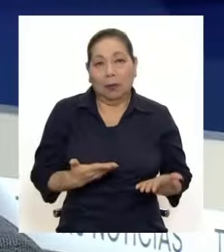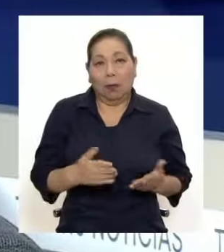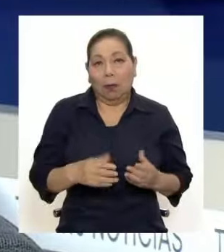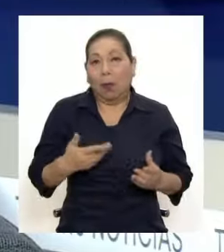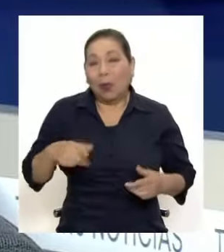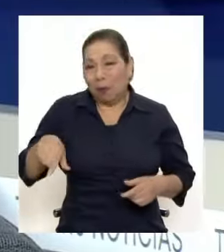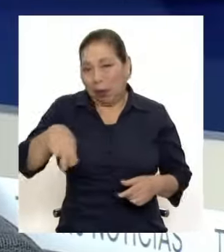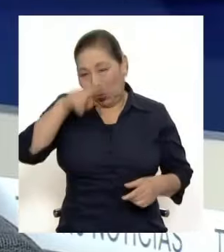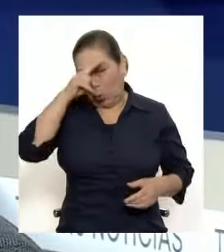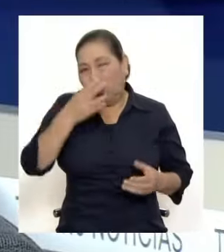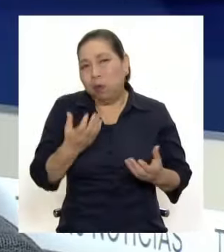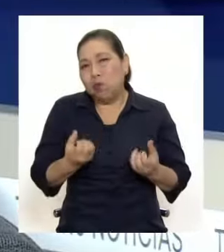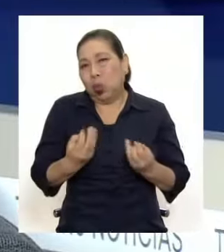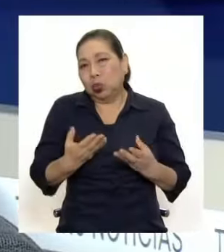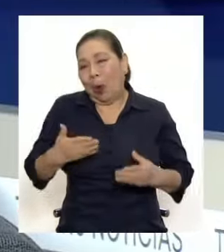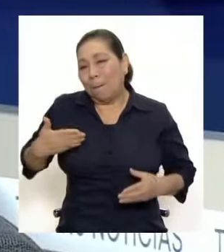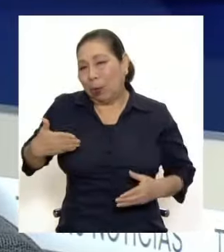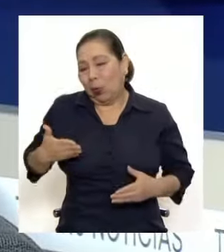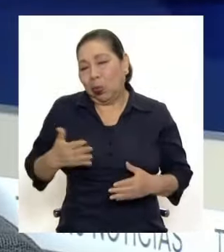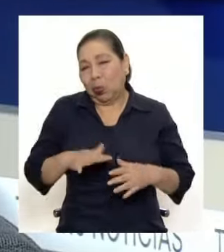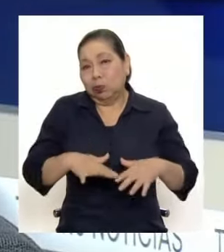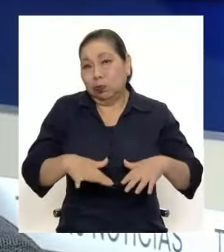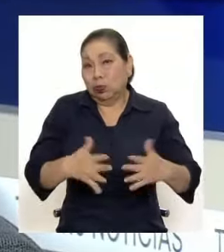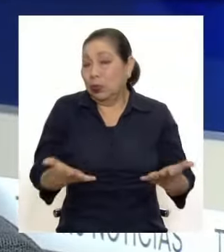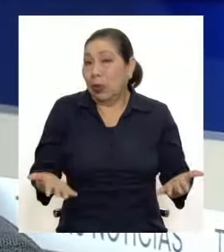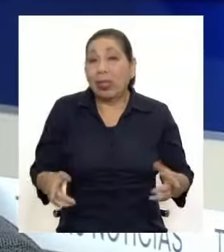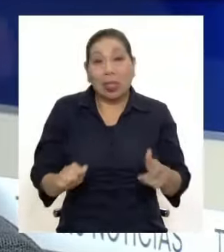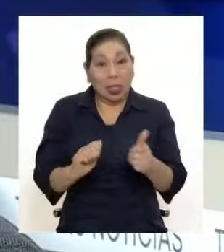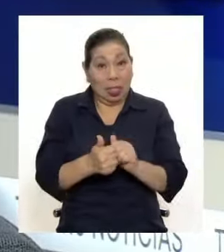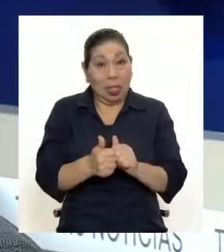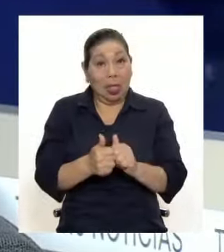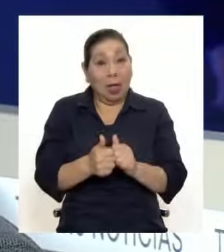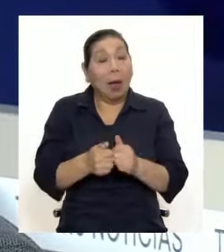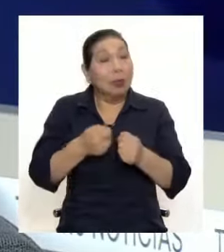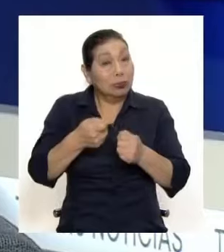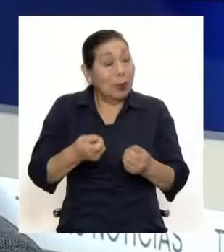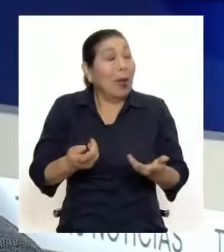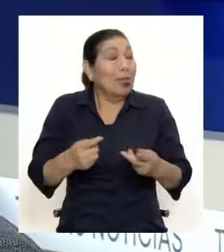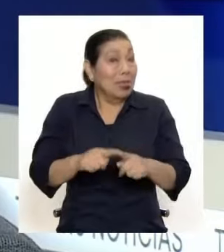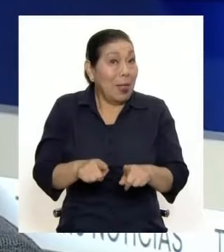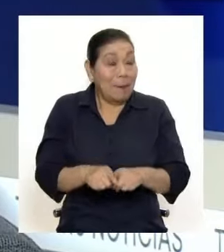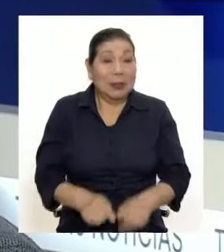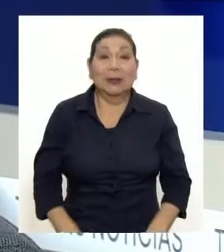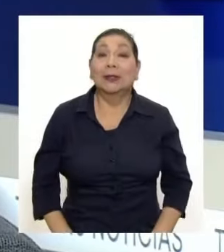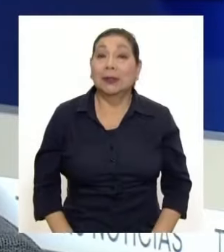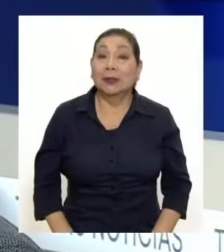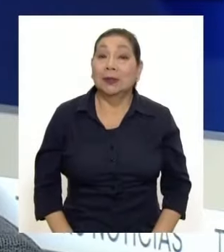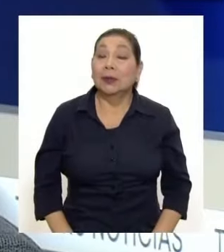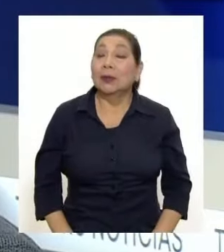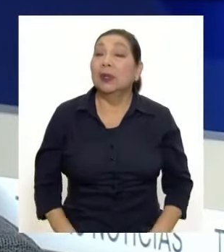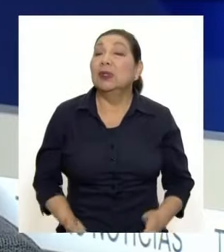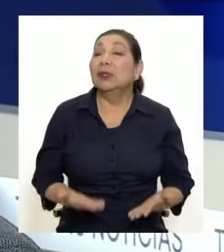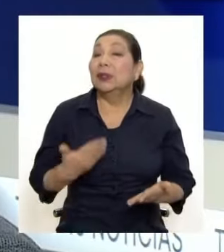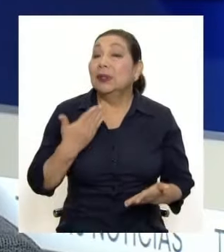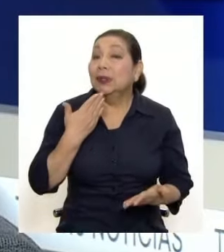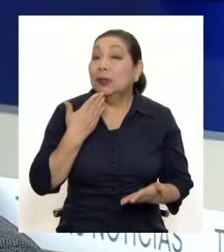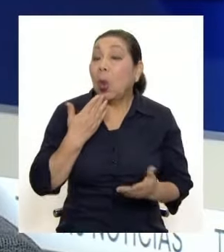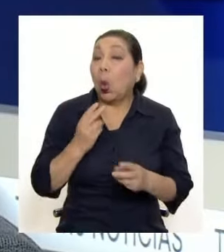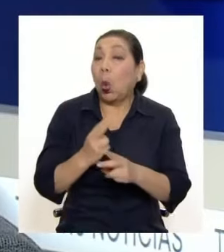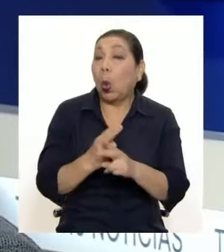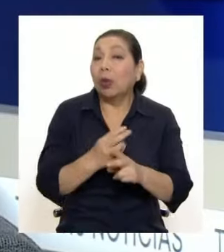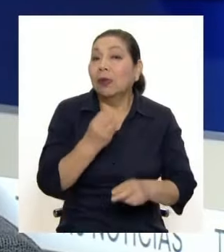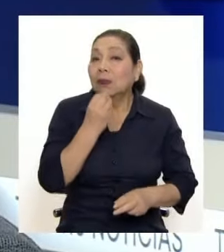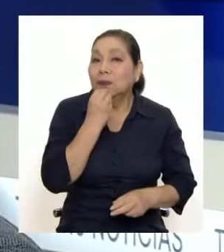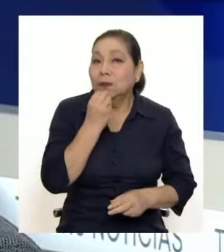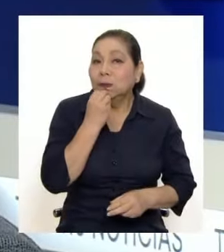país pesquero y también nos estamos convirtiendo en un país acuicultor no la dependencia de la seguridad